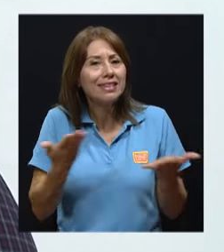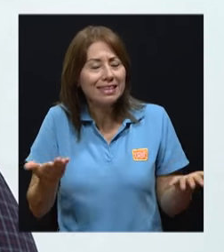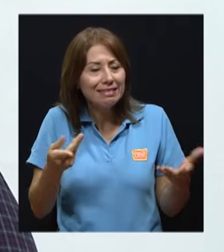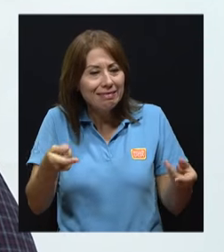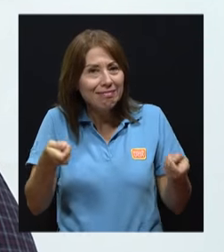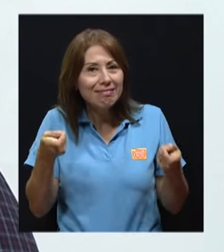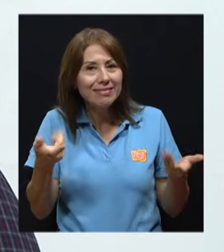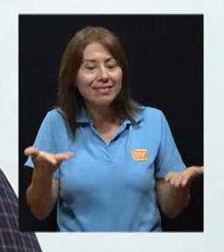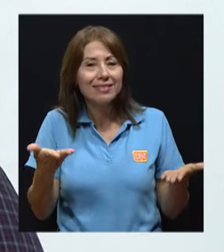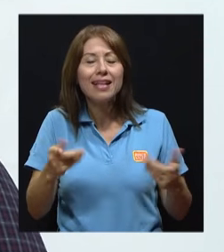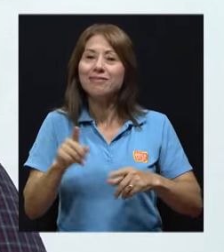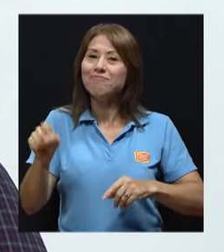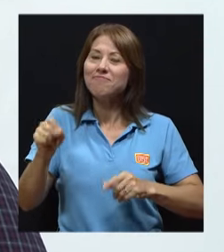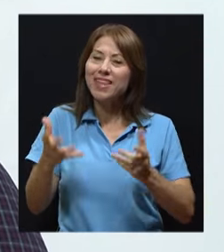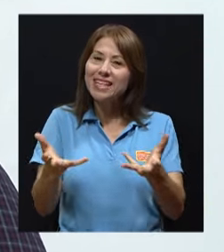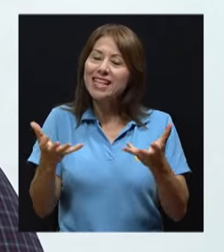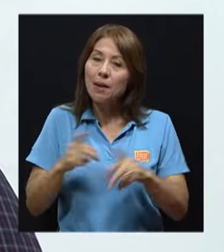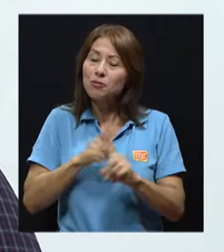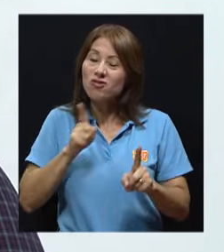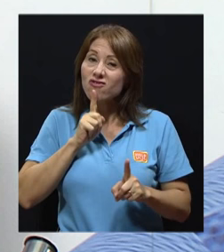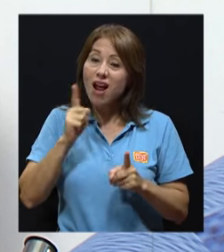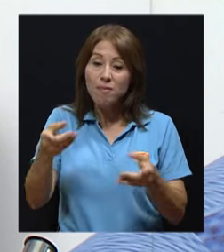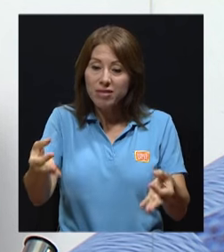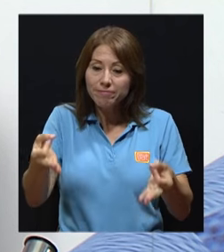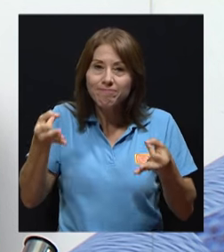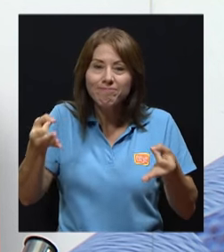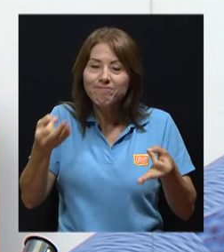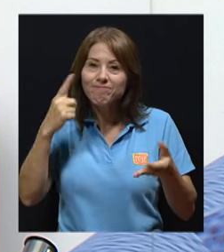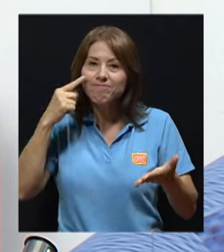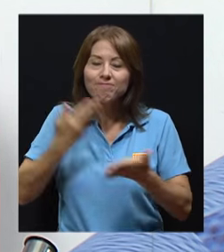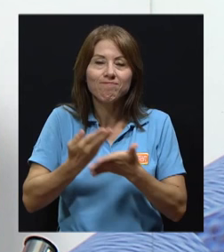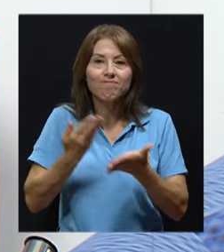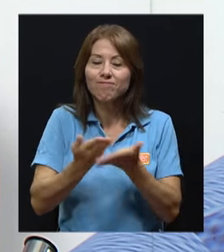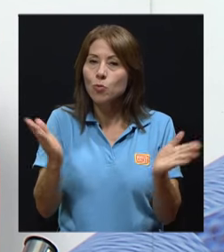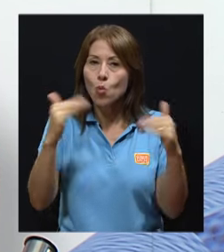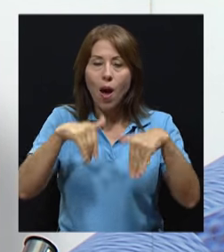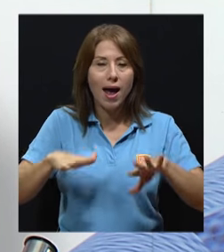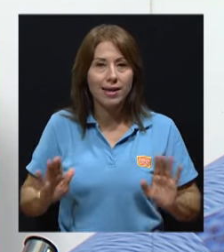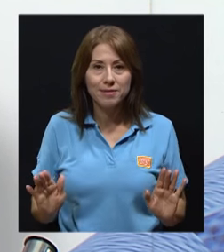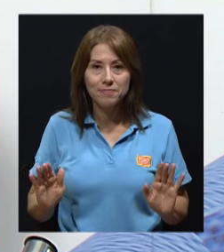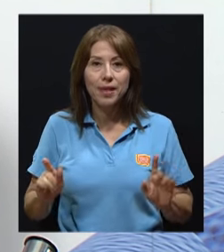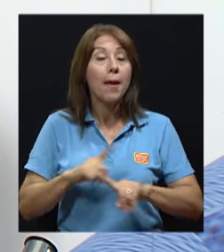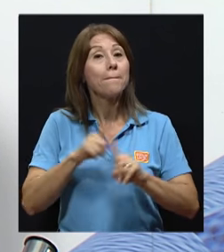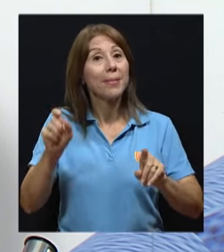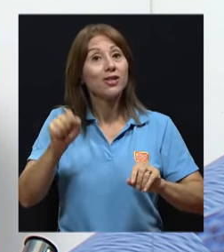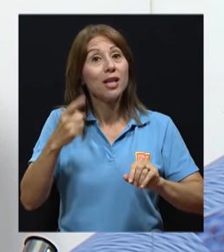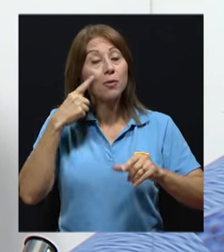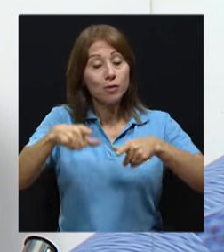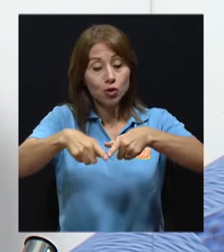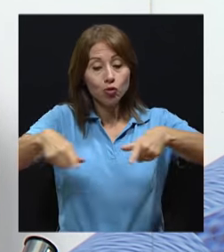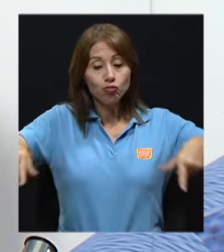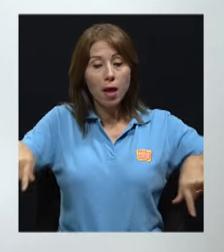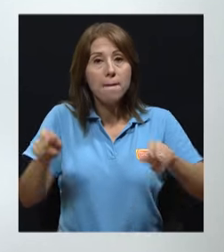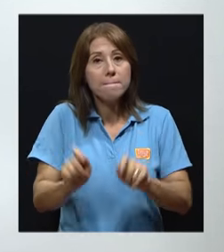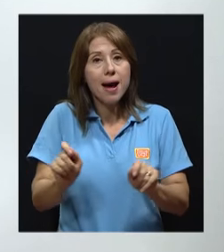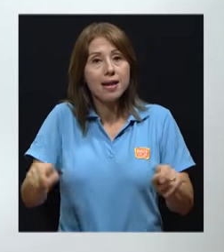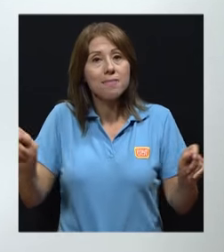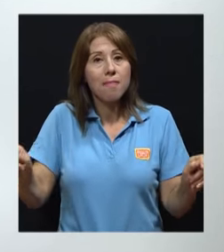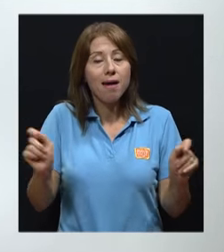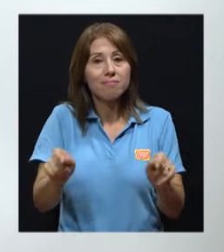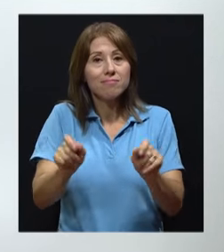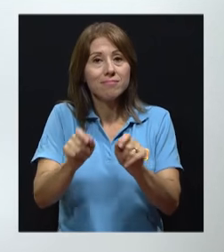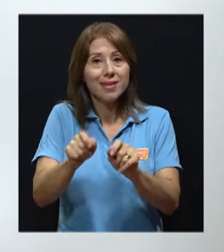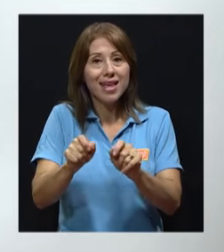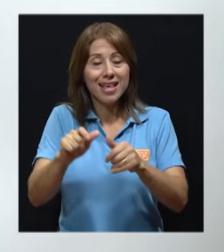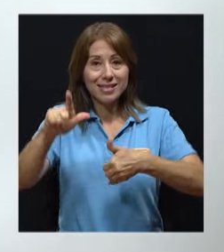comprobar entonces y que de aquí ustedes quisieran esa evidencia quisiéramos la evidencia pero no no no hay tal evidencia lo que sí